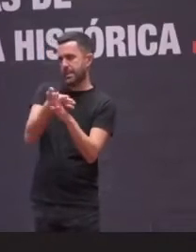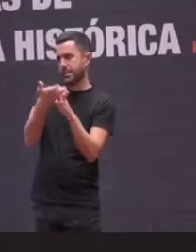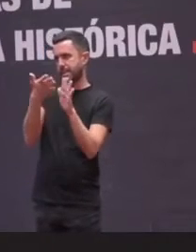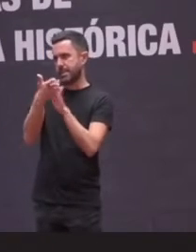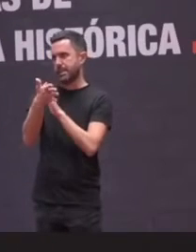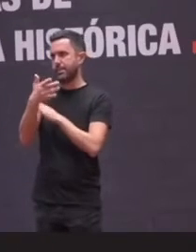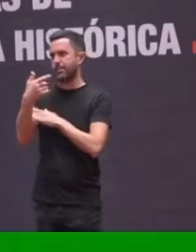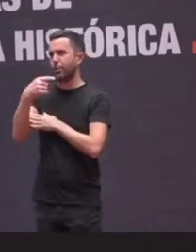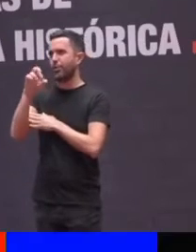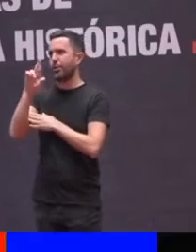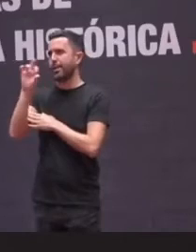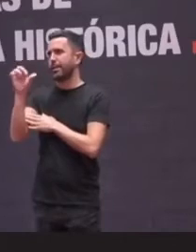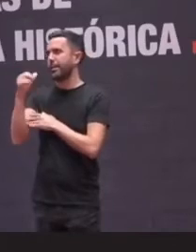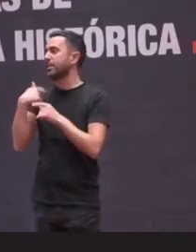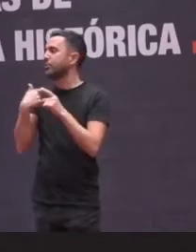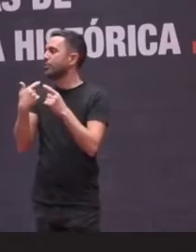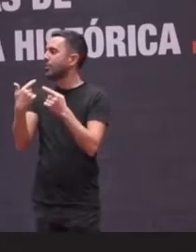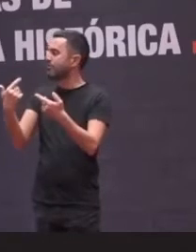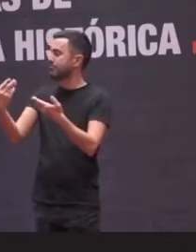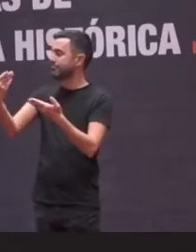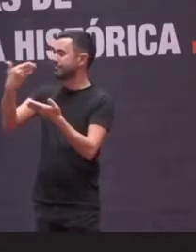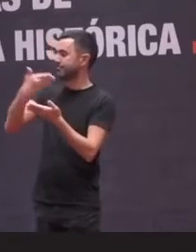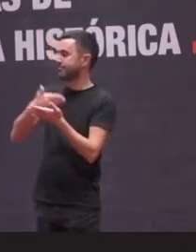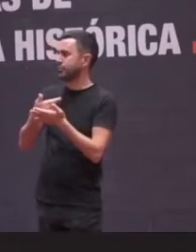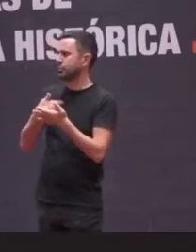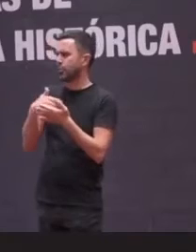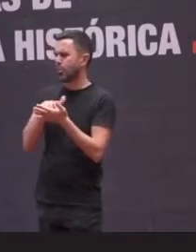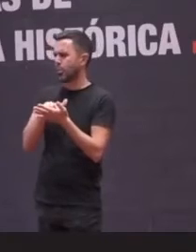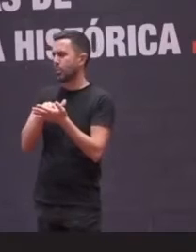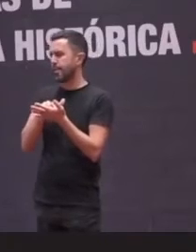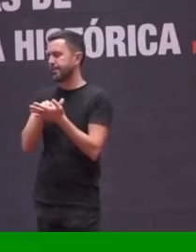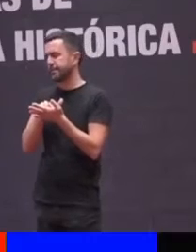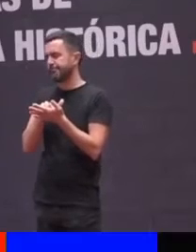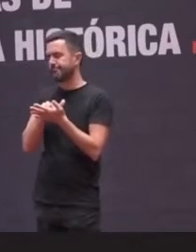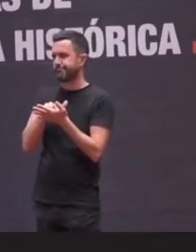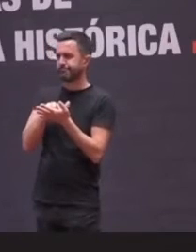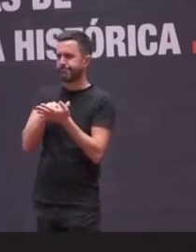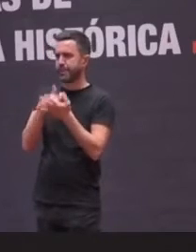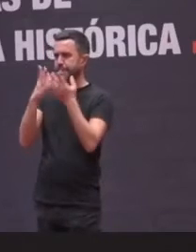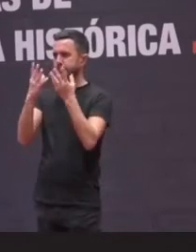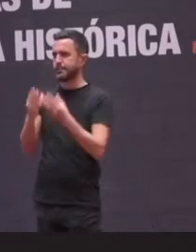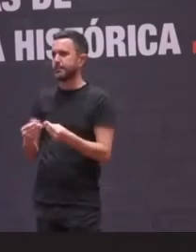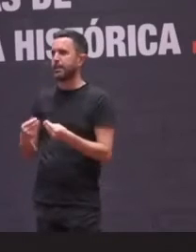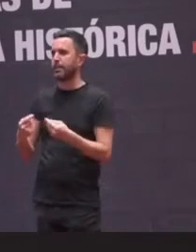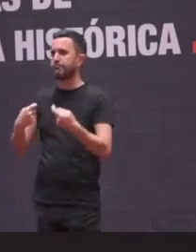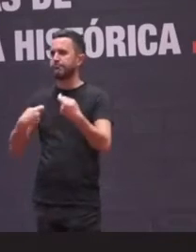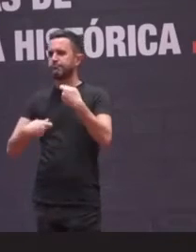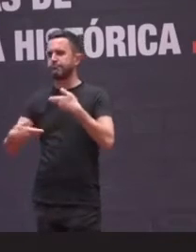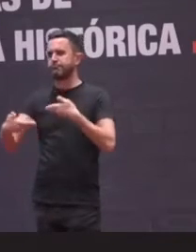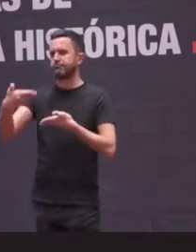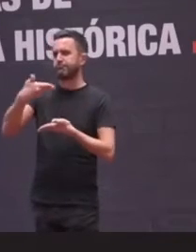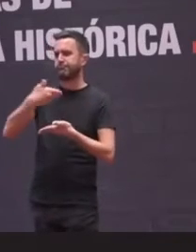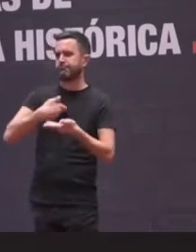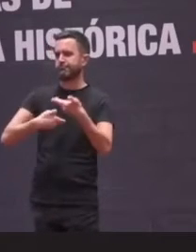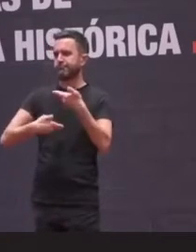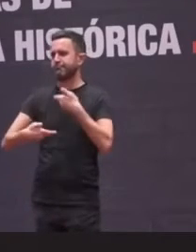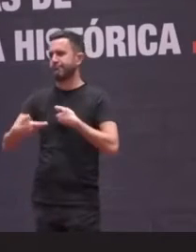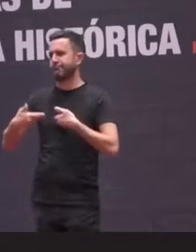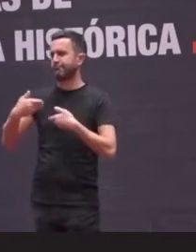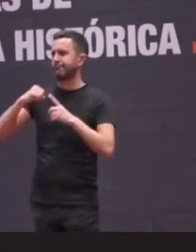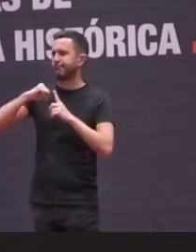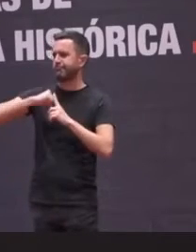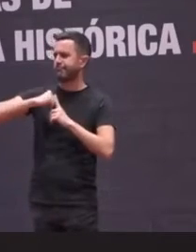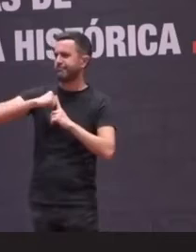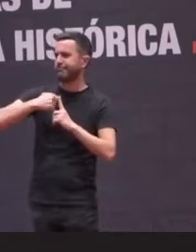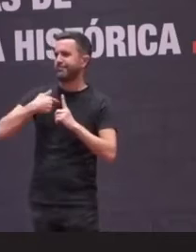encargo eu teño todas as dúbidas. E froito da insistencia de Carlos, de Goretti, das reflexións, das moitas reunións que